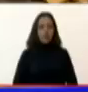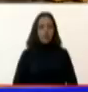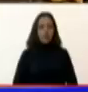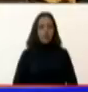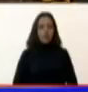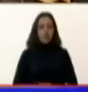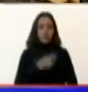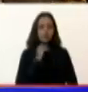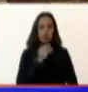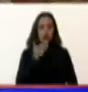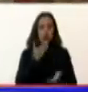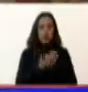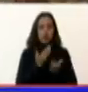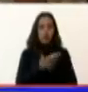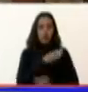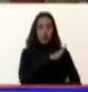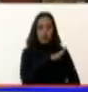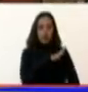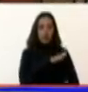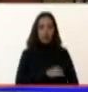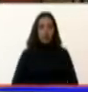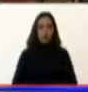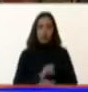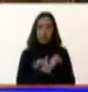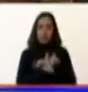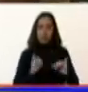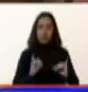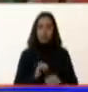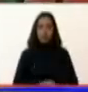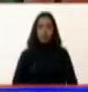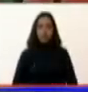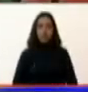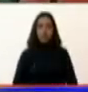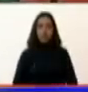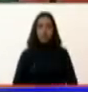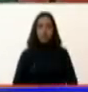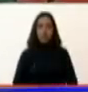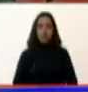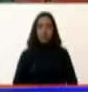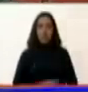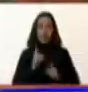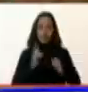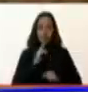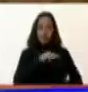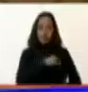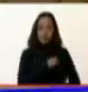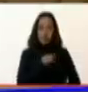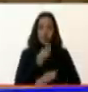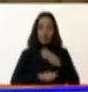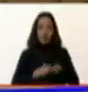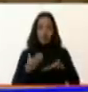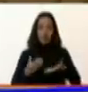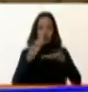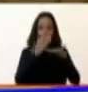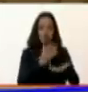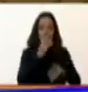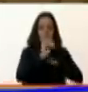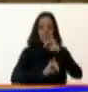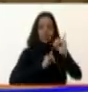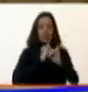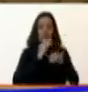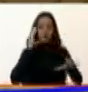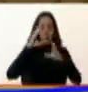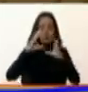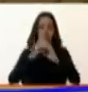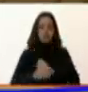Una propuesta que tenemos, presidente, para finalizar, es en el marco de la universidad crear el Premio Internacional de la Comunicación,